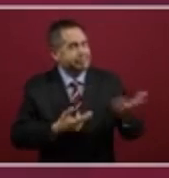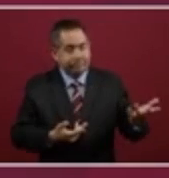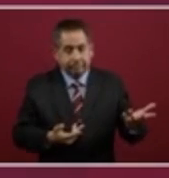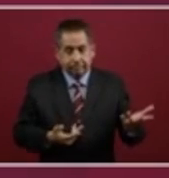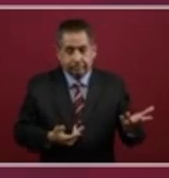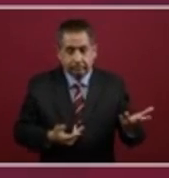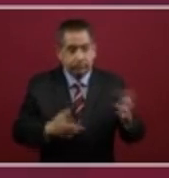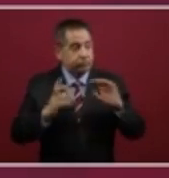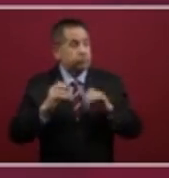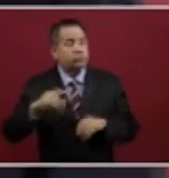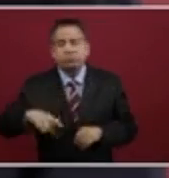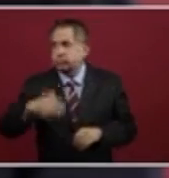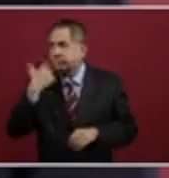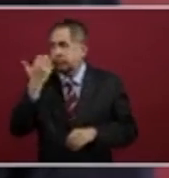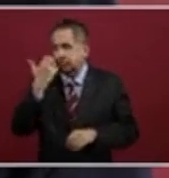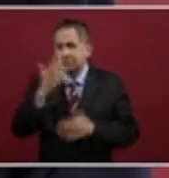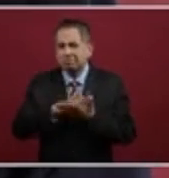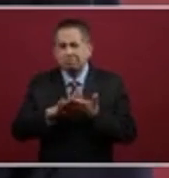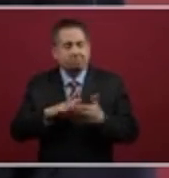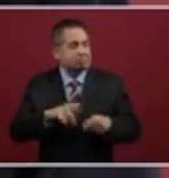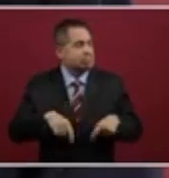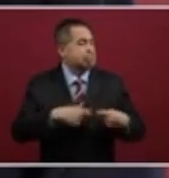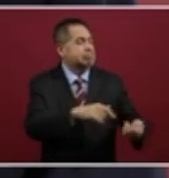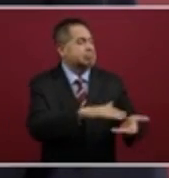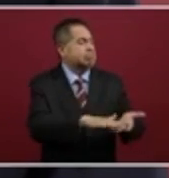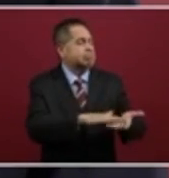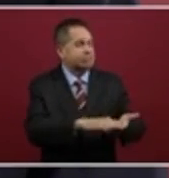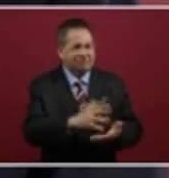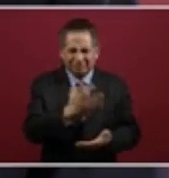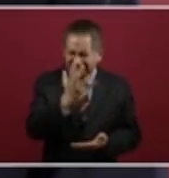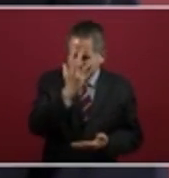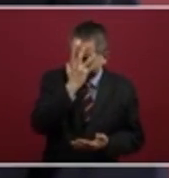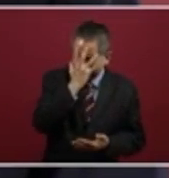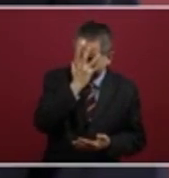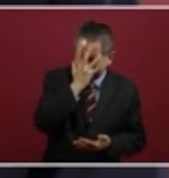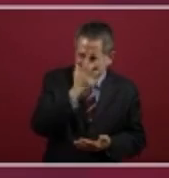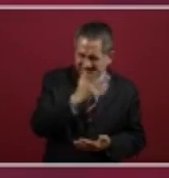o te los condonaban. ¡Qué vergüenza!